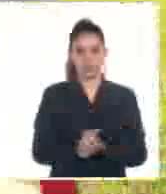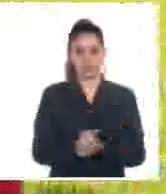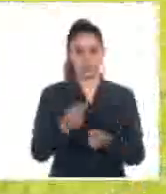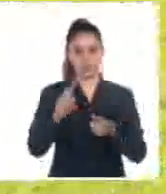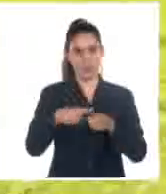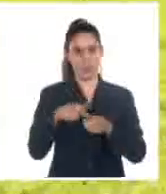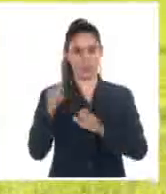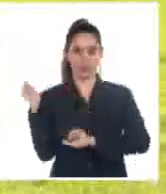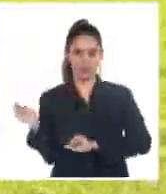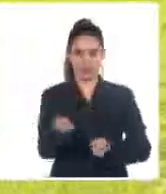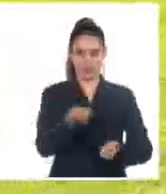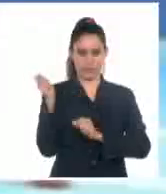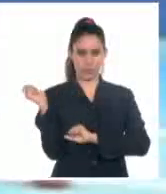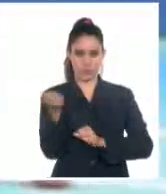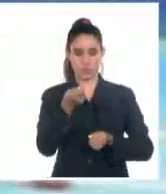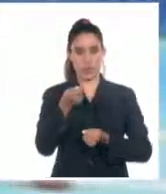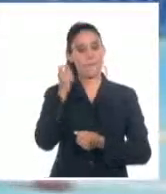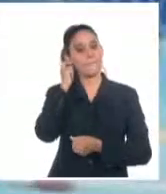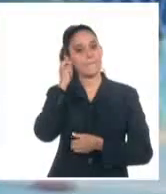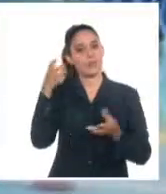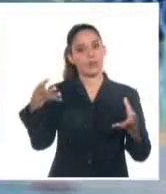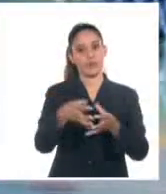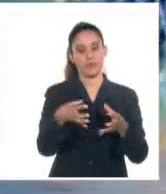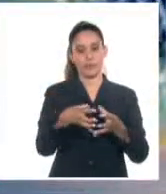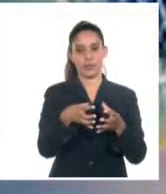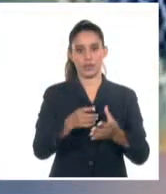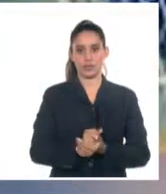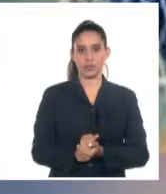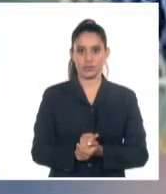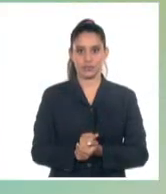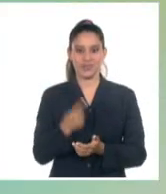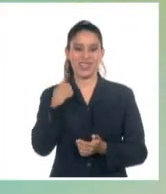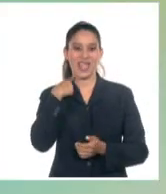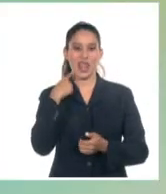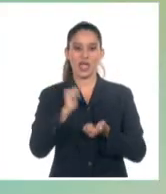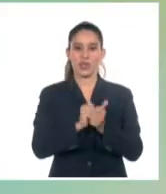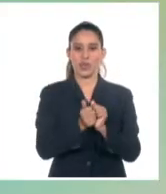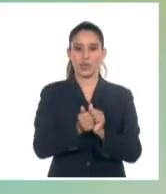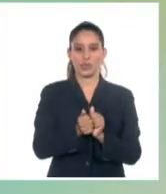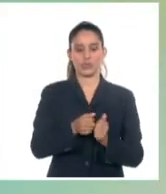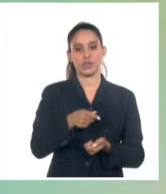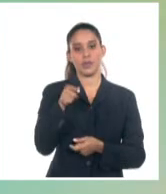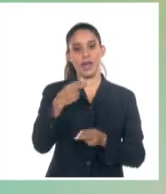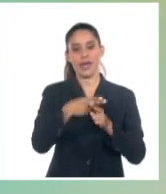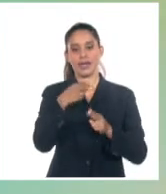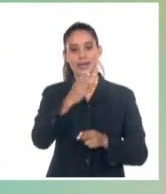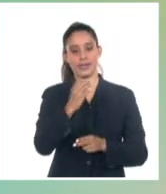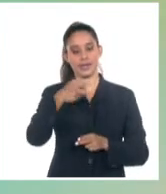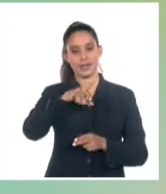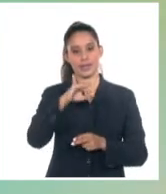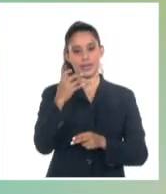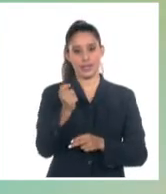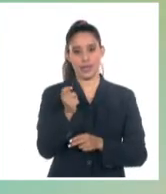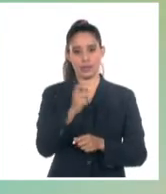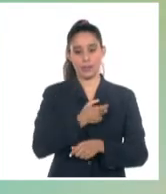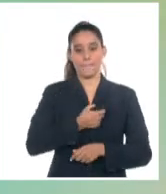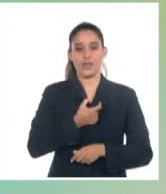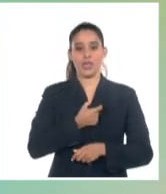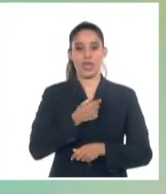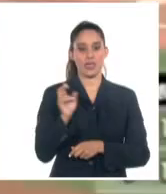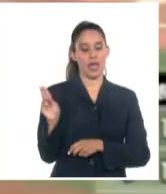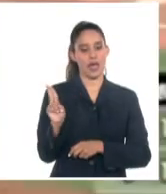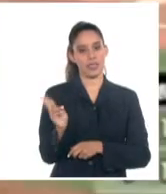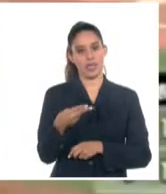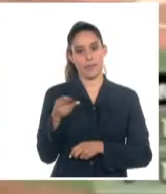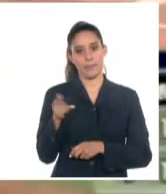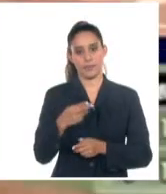del conjunto de softball femenino. El novato del año resultó Cristian Abreu, pelotaris que debutó a nivel continental con medalla de plata. Mientras tanto,